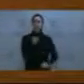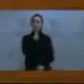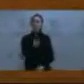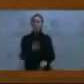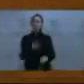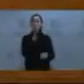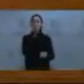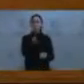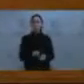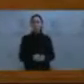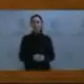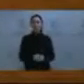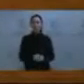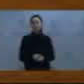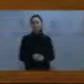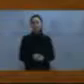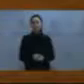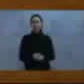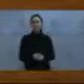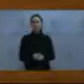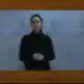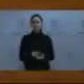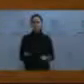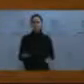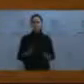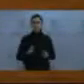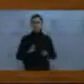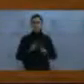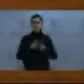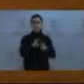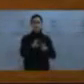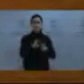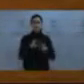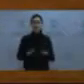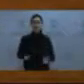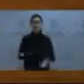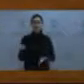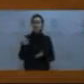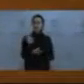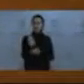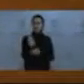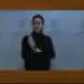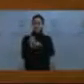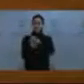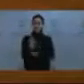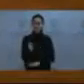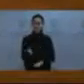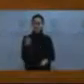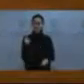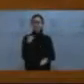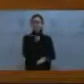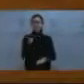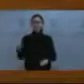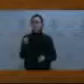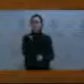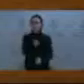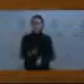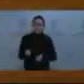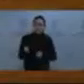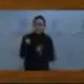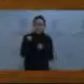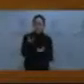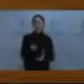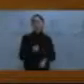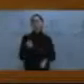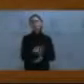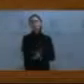dar entrada al análisis de la moción, porque también les comenté la pasada semana que nosotros entendemos